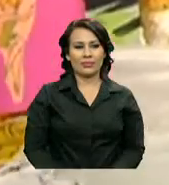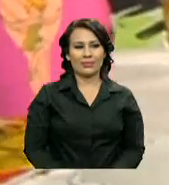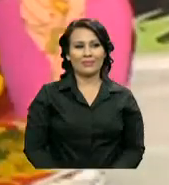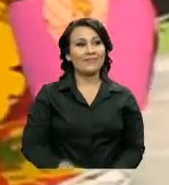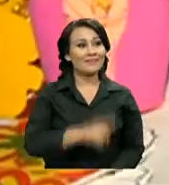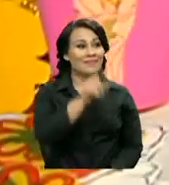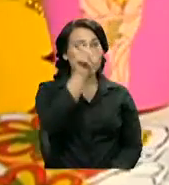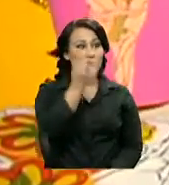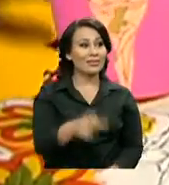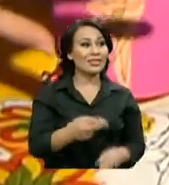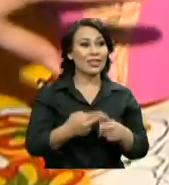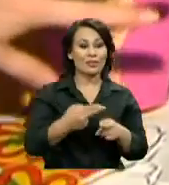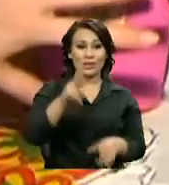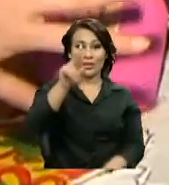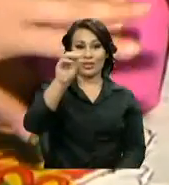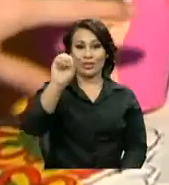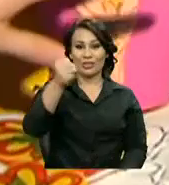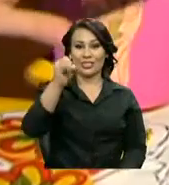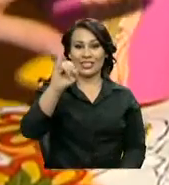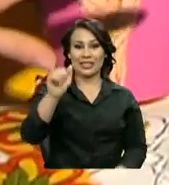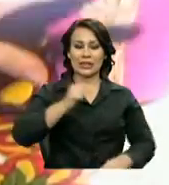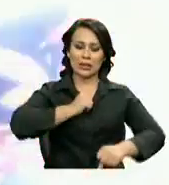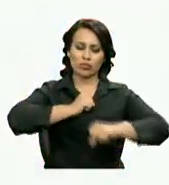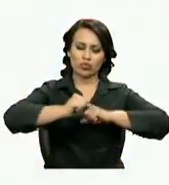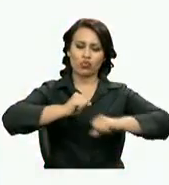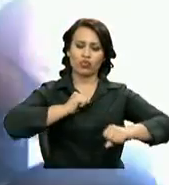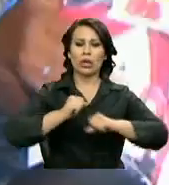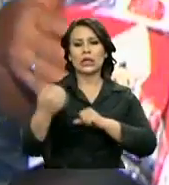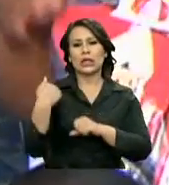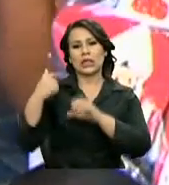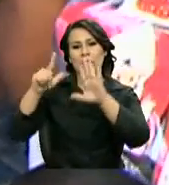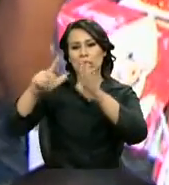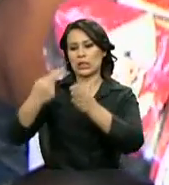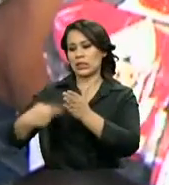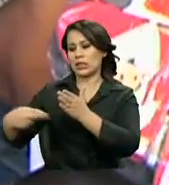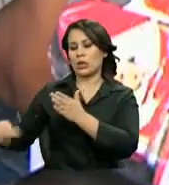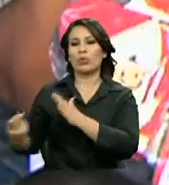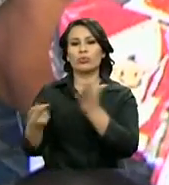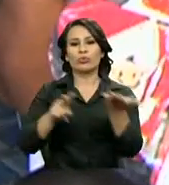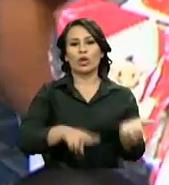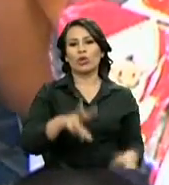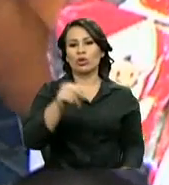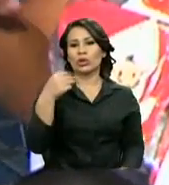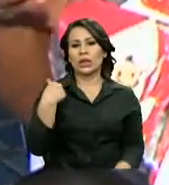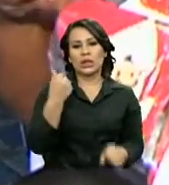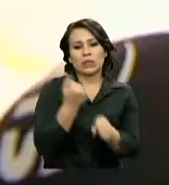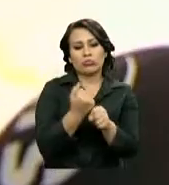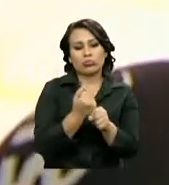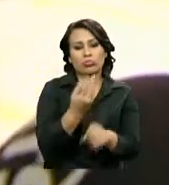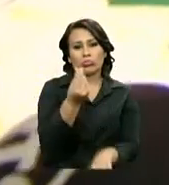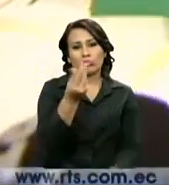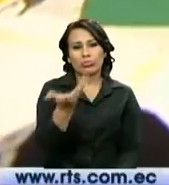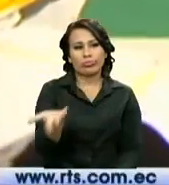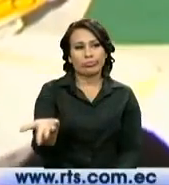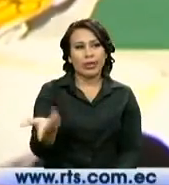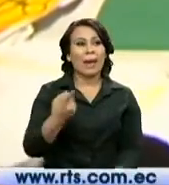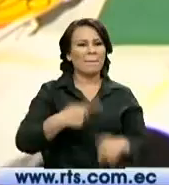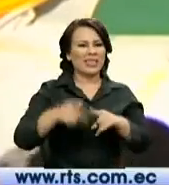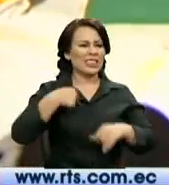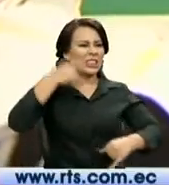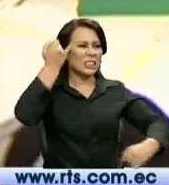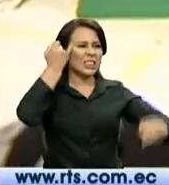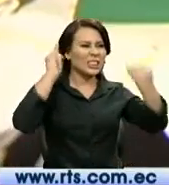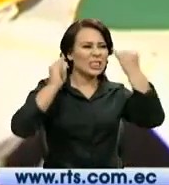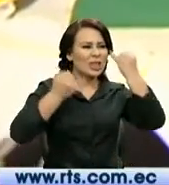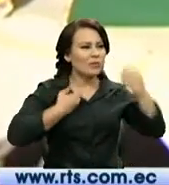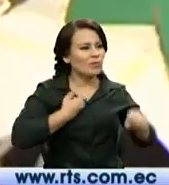Doña Rosita es una mujer emprendedora que quedó viuda con 7 hijos, sin dinero ni trabajo, pero con ganas de salir adelante